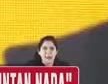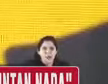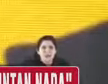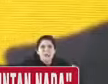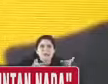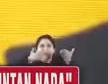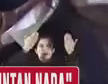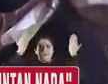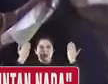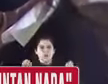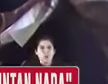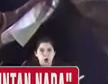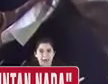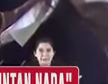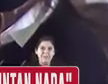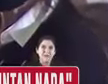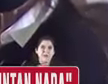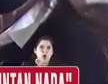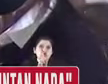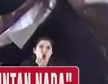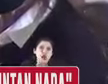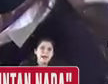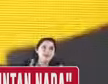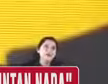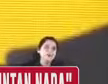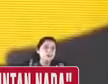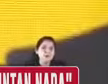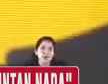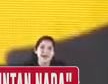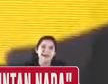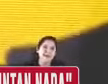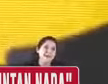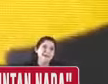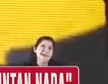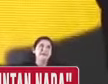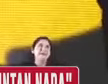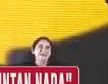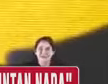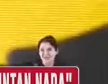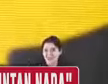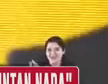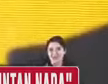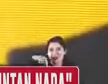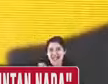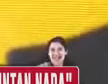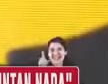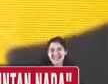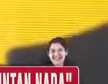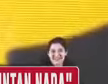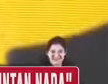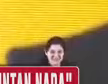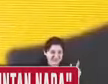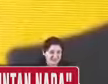aumentada porque claro el dólar es mucho más los argentinos no podemos pagar